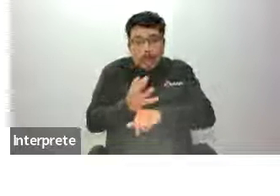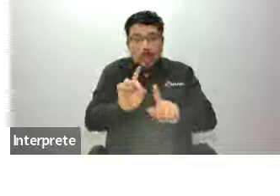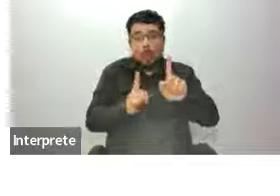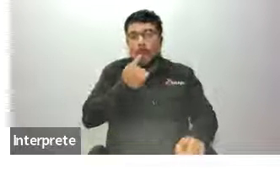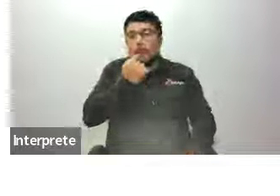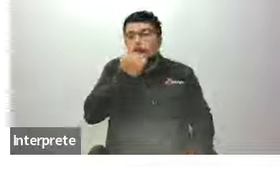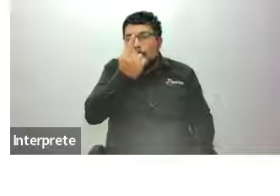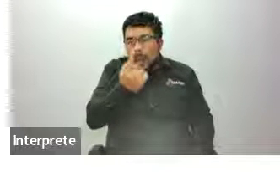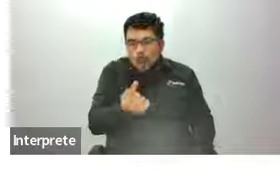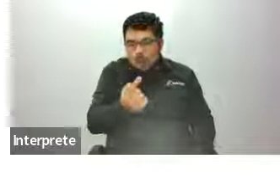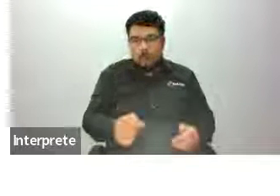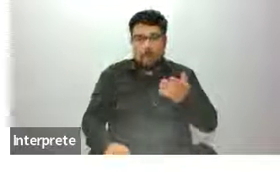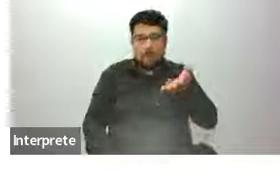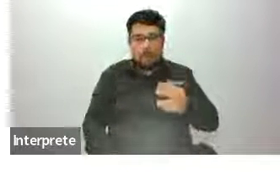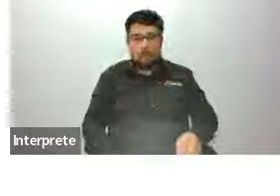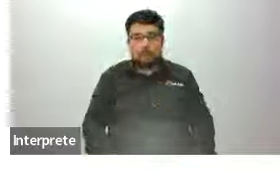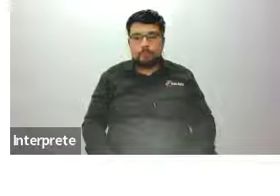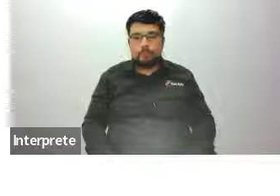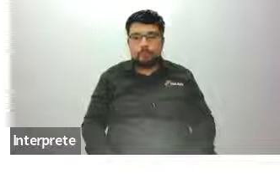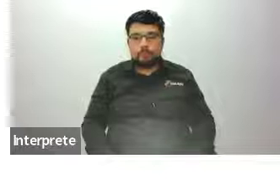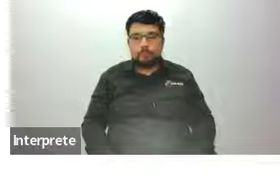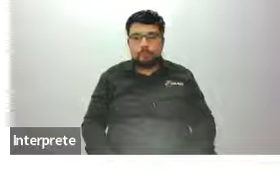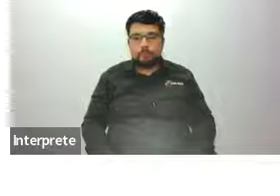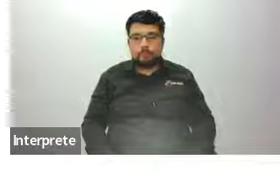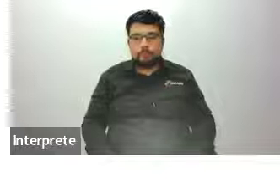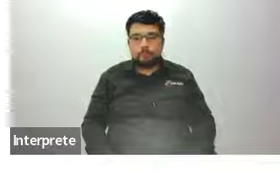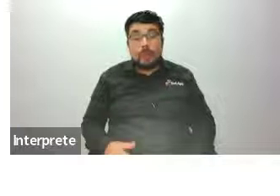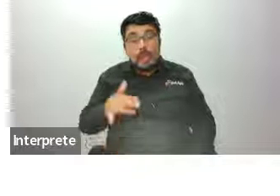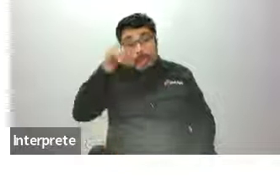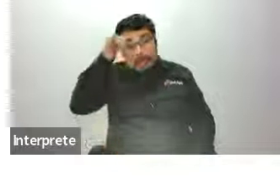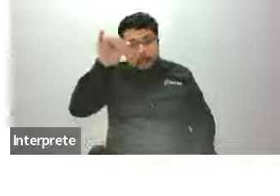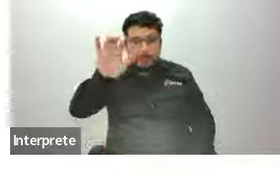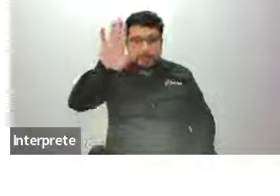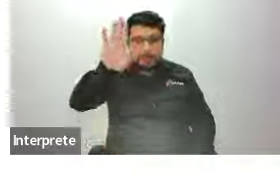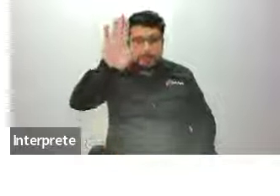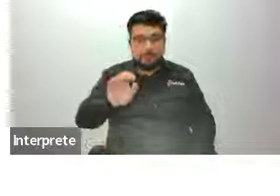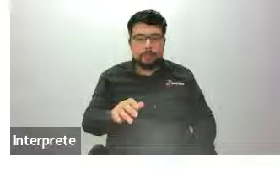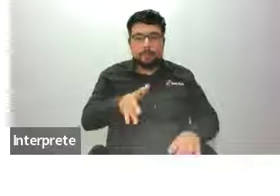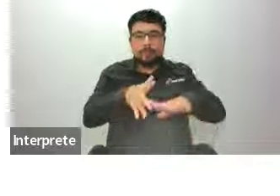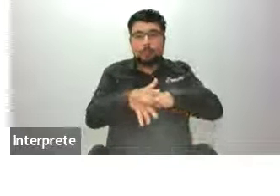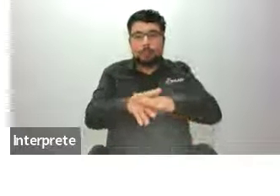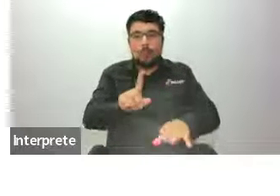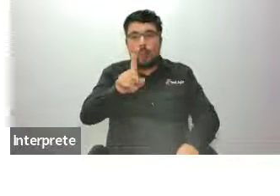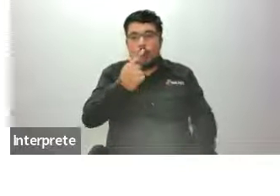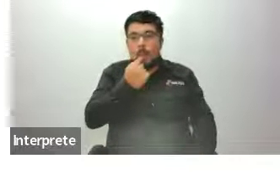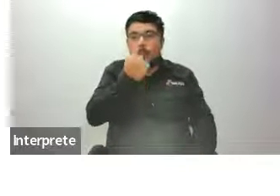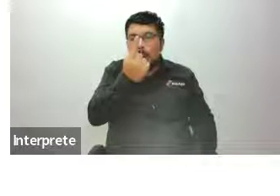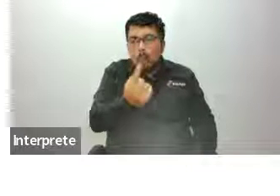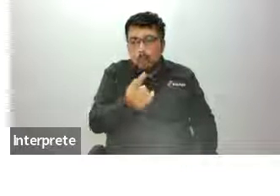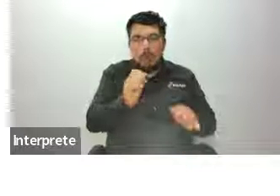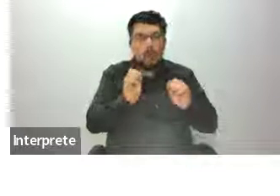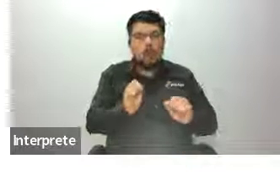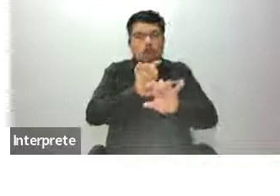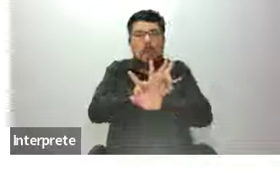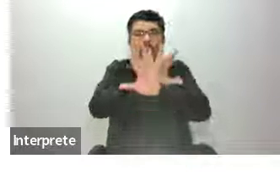parte de lo que Hay está acá. una, perdón que me meta, hay Sí, sí, sí, una Andrea, por favor. consulta para si puedes aclarar la diferencia